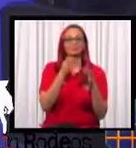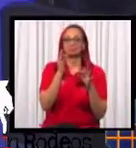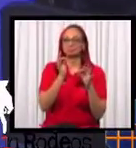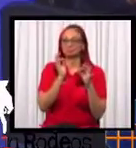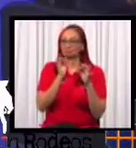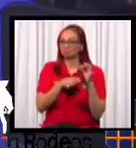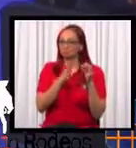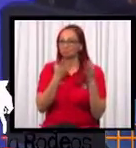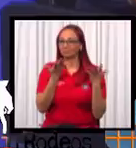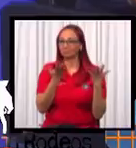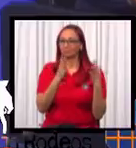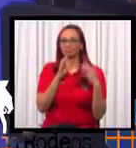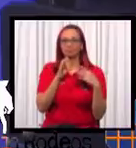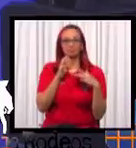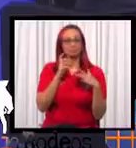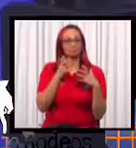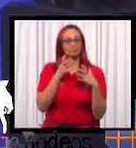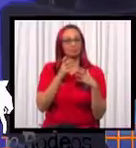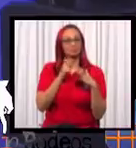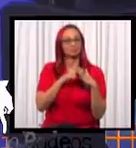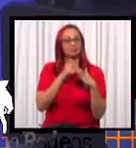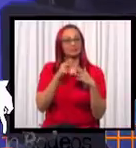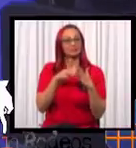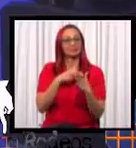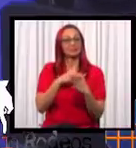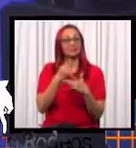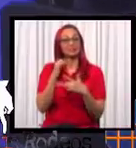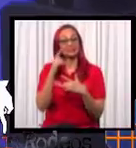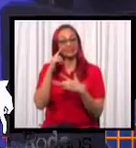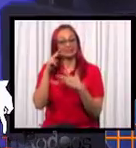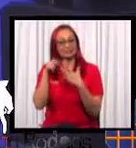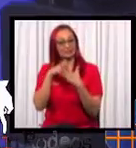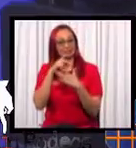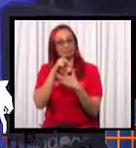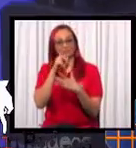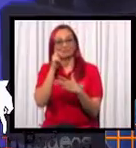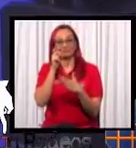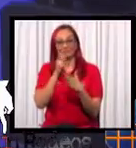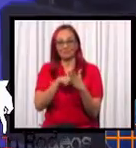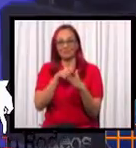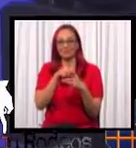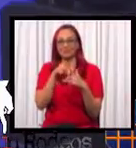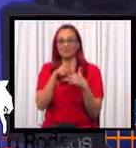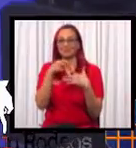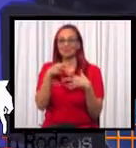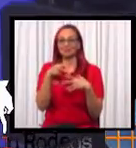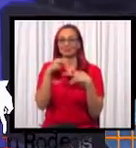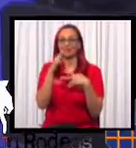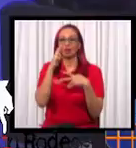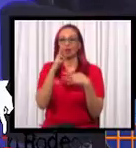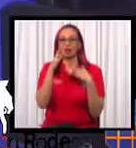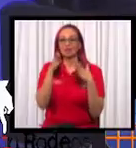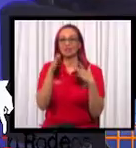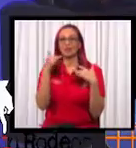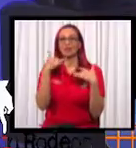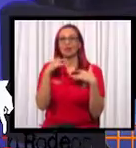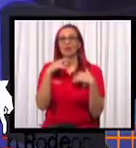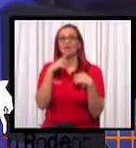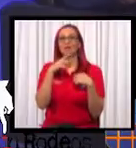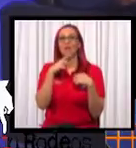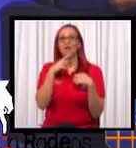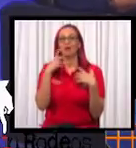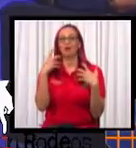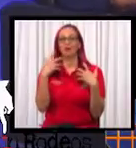no quiere firmar ese decreto. Si ese decreto no se firma, vamos a vivir los costarricenses un verdadero